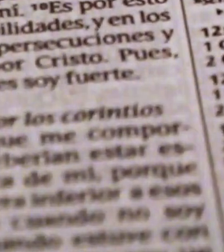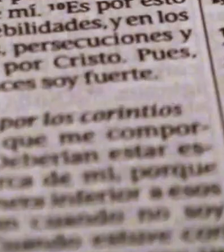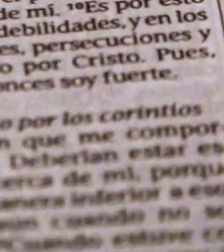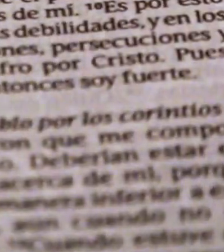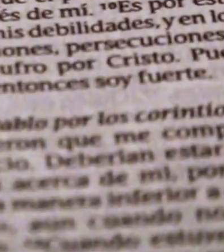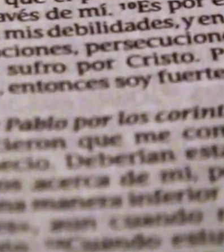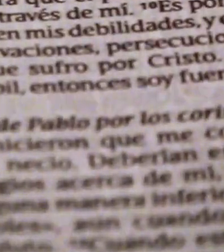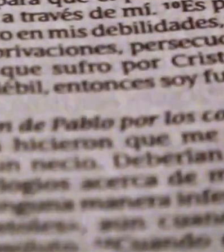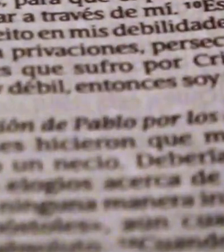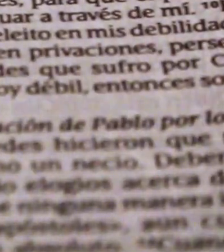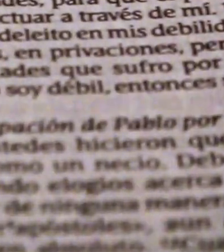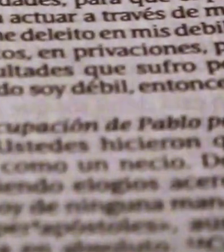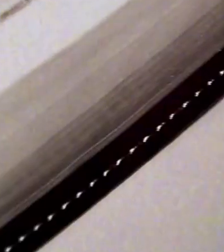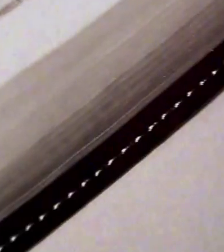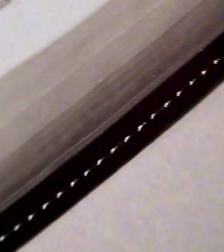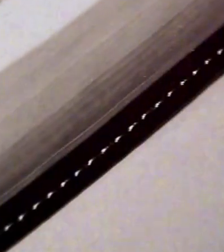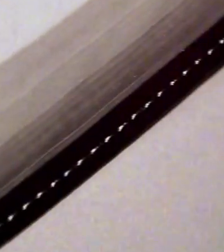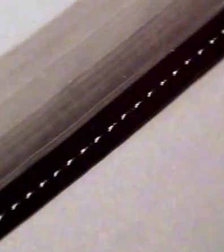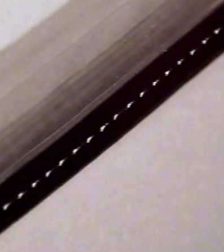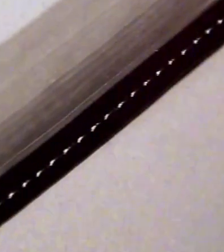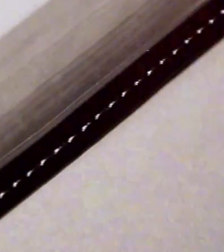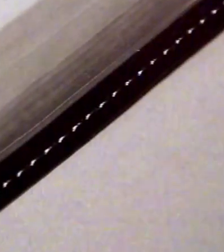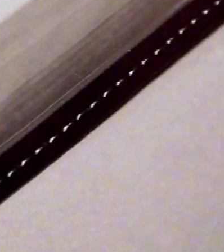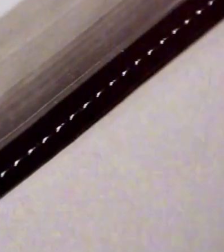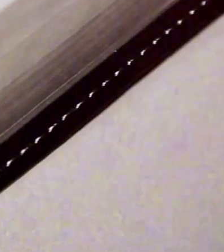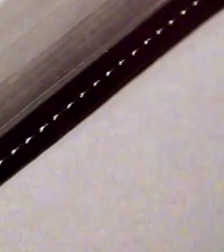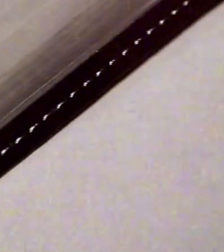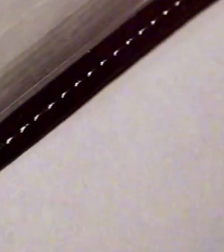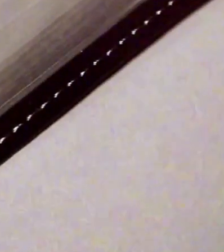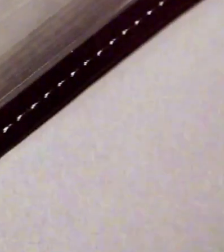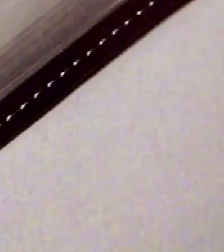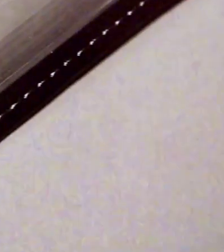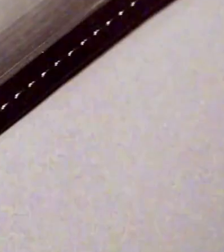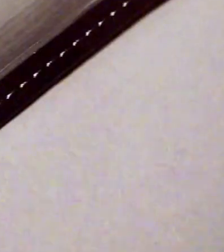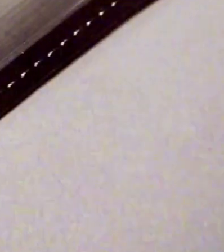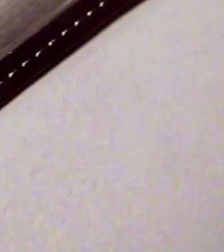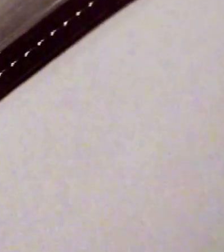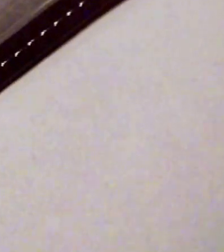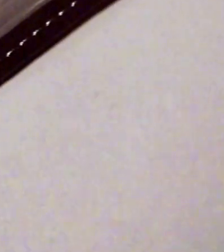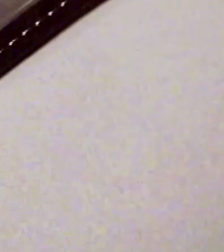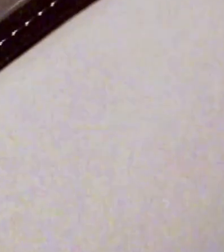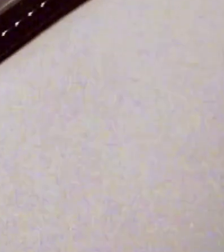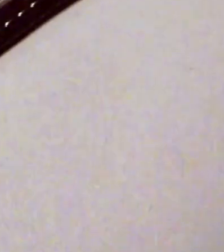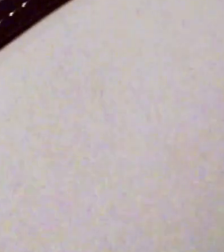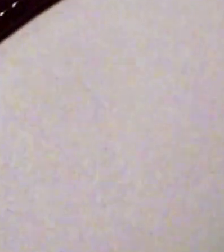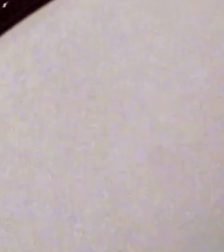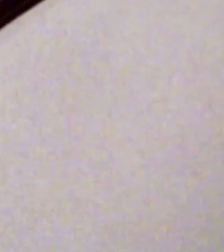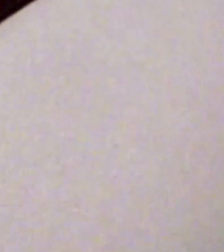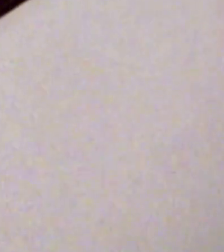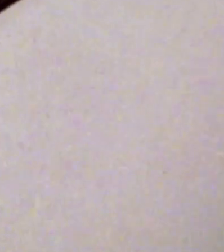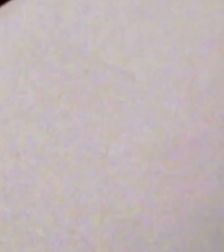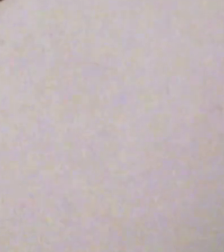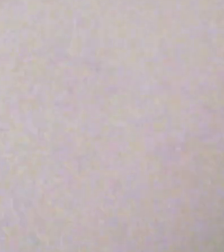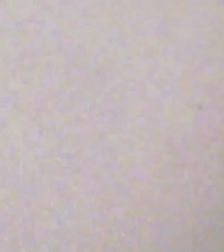Estoy agradecido y aunque otros no te piensen, yo